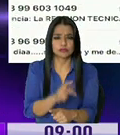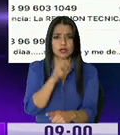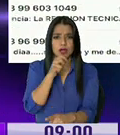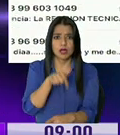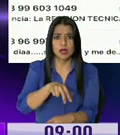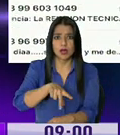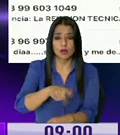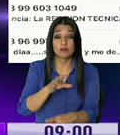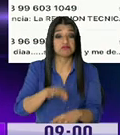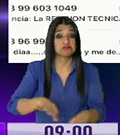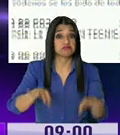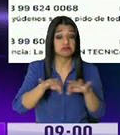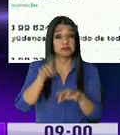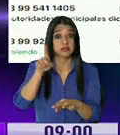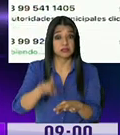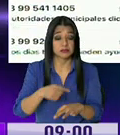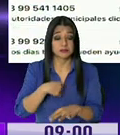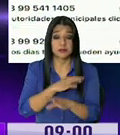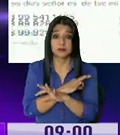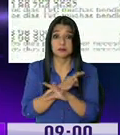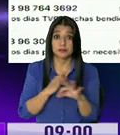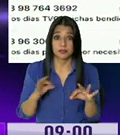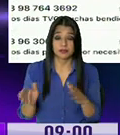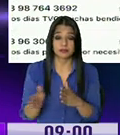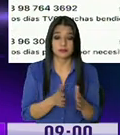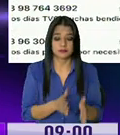agua es necesario para la higiene, pues. Calle